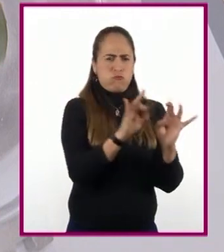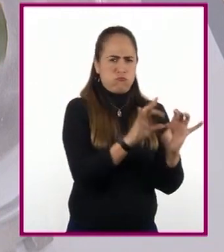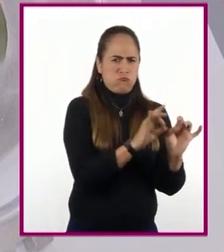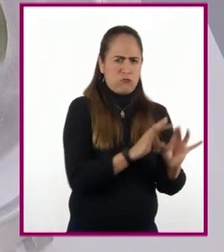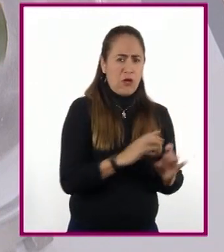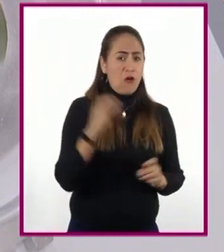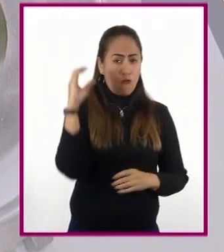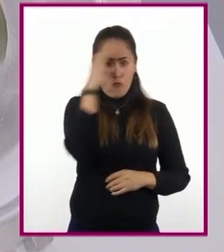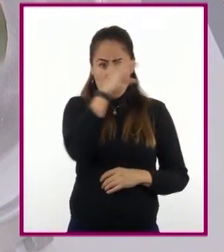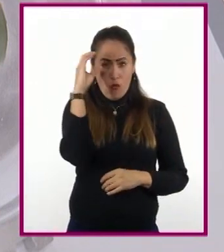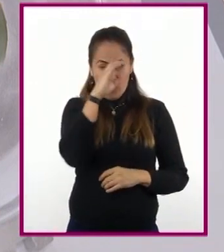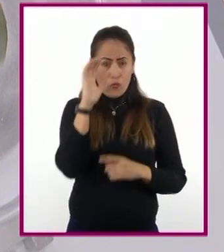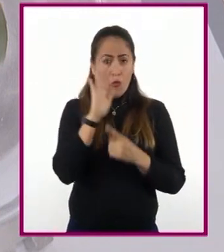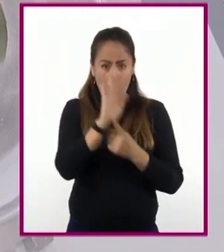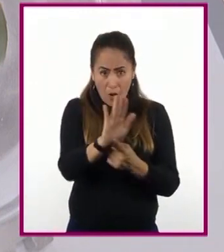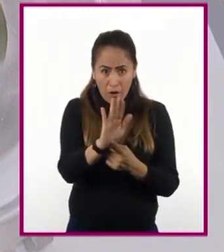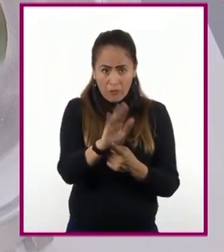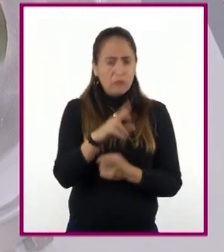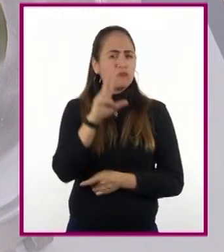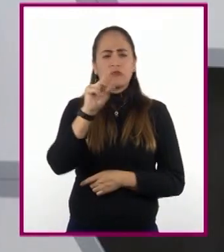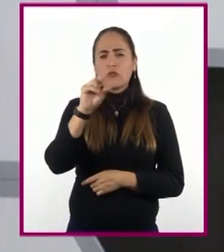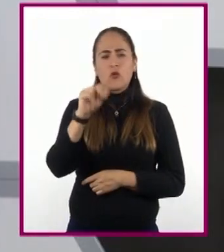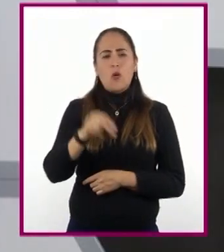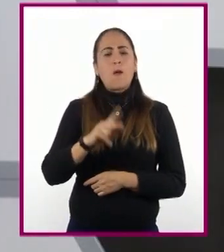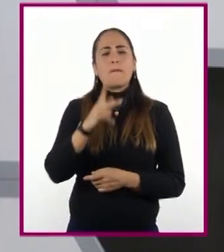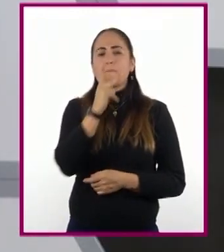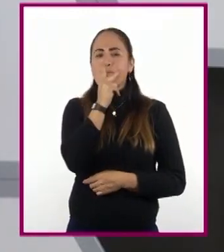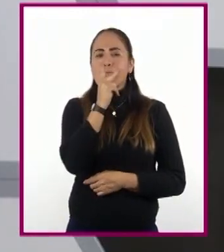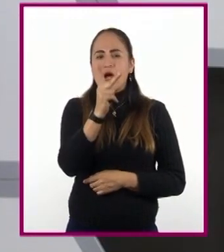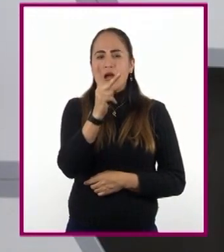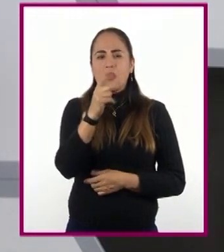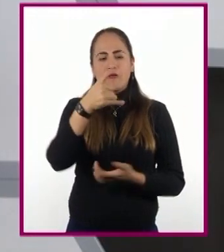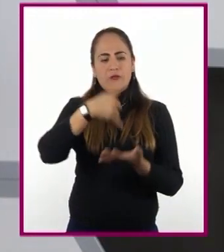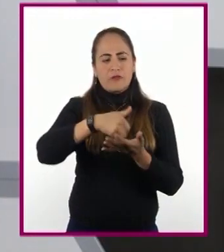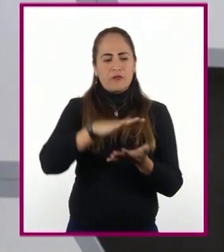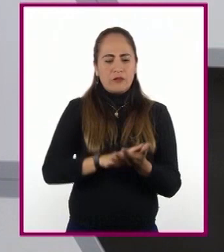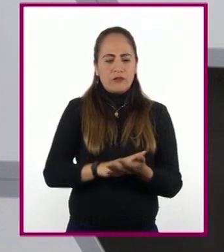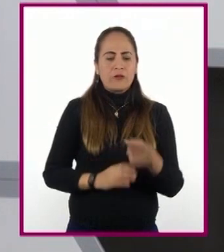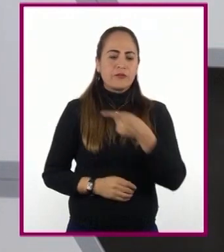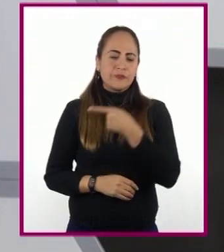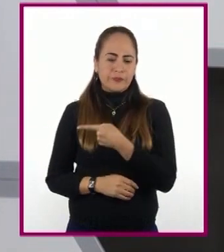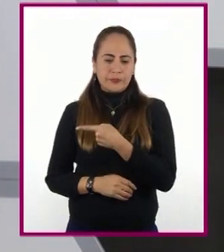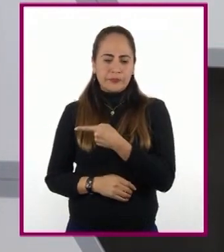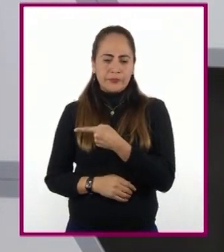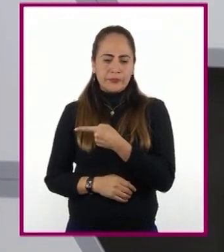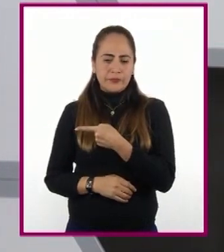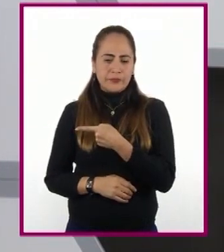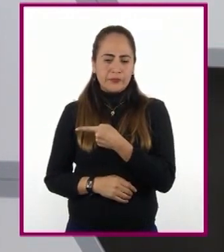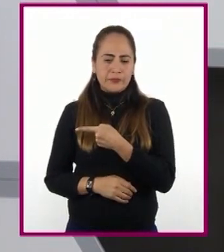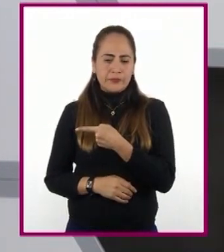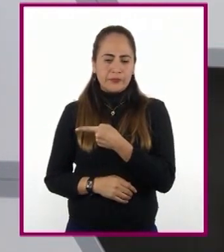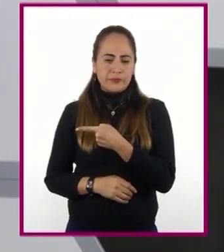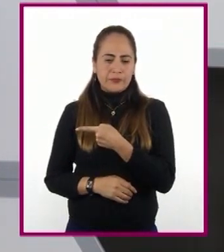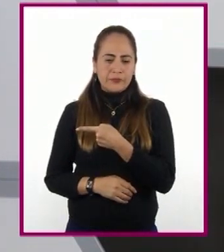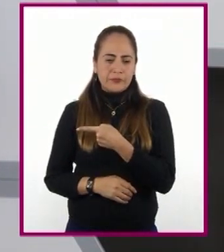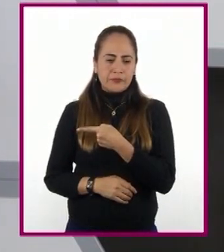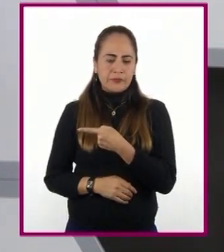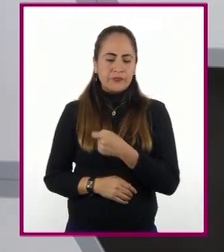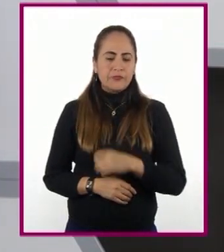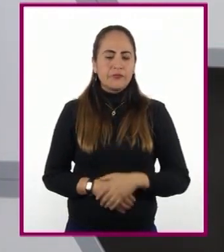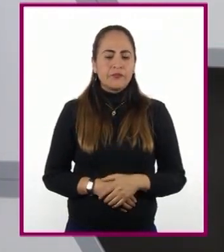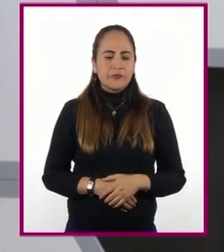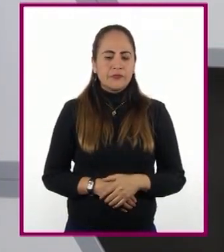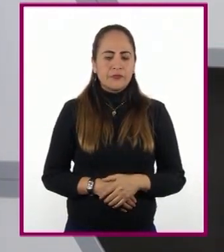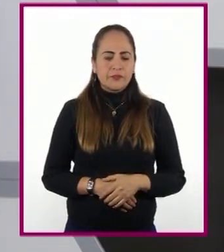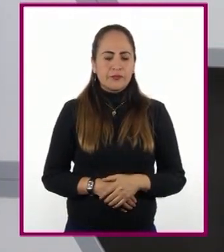la fotografía, sino la palabra. Bernal Díaz del Castillo, en su libro de Memorias,